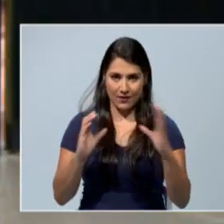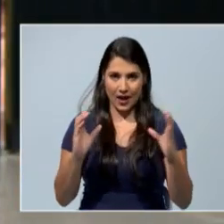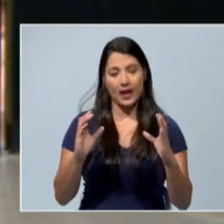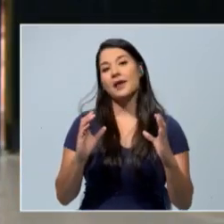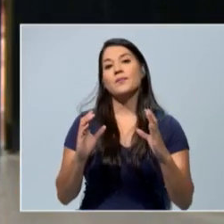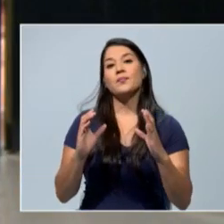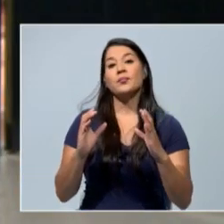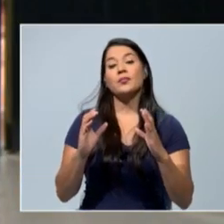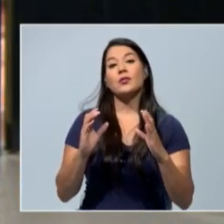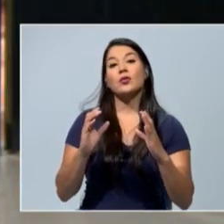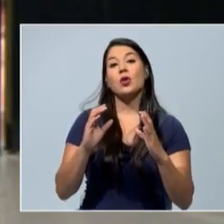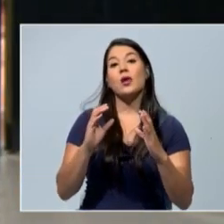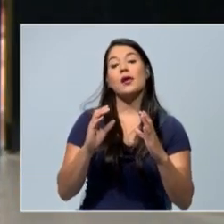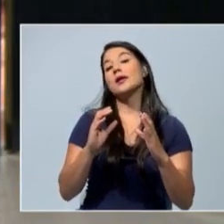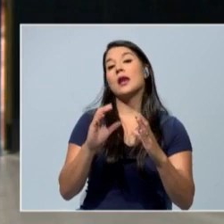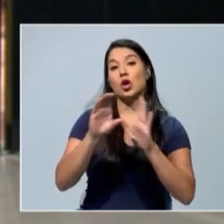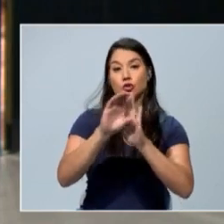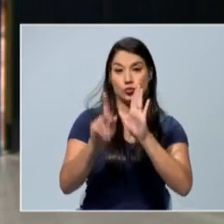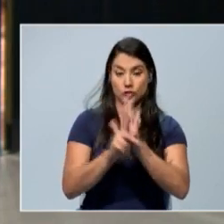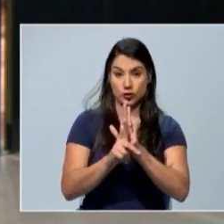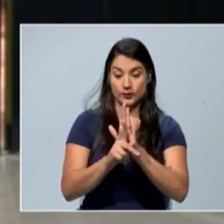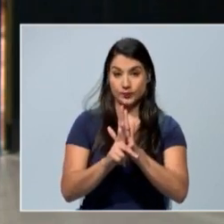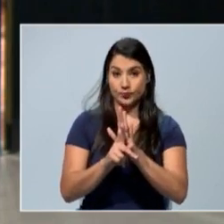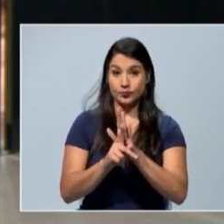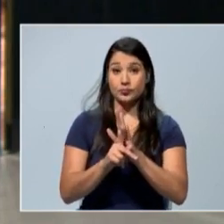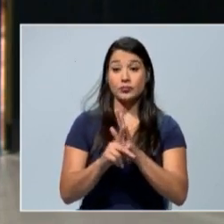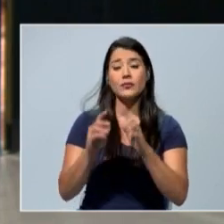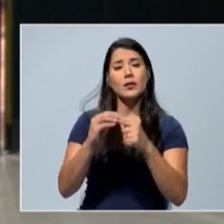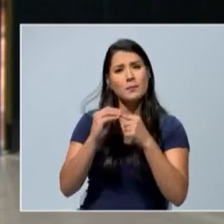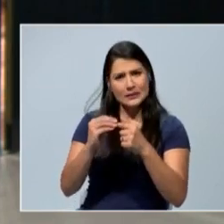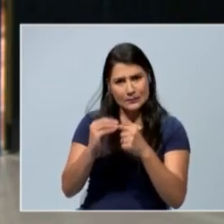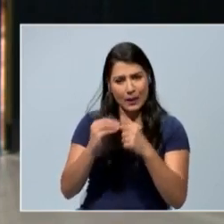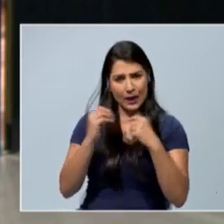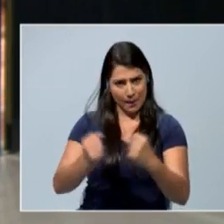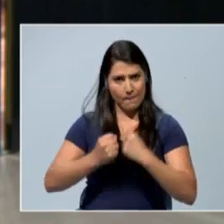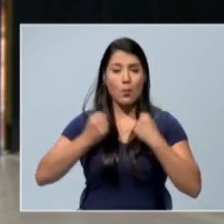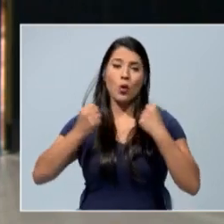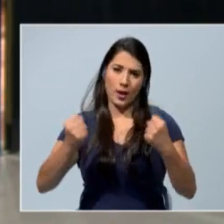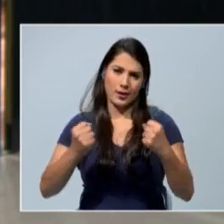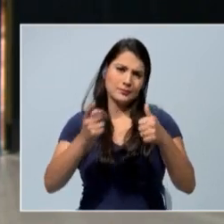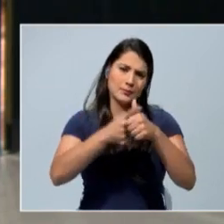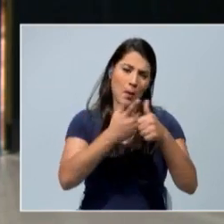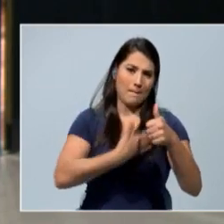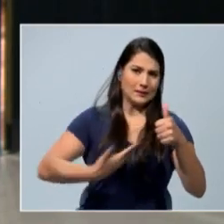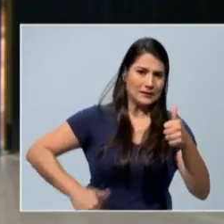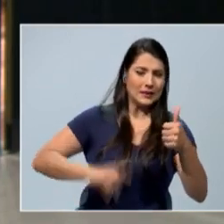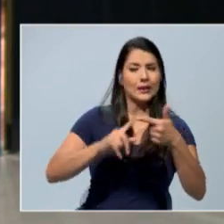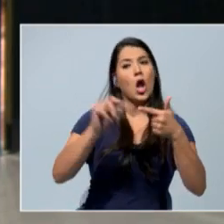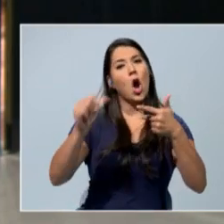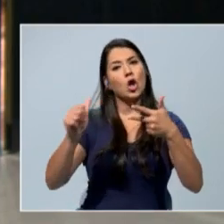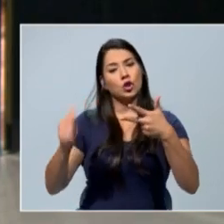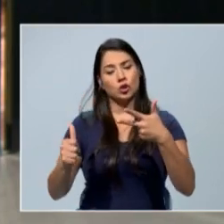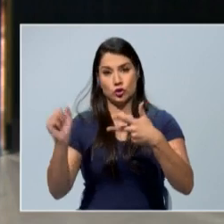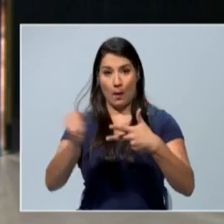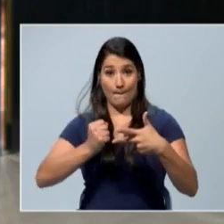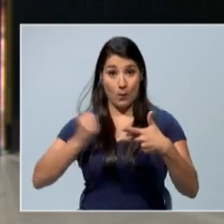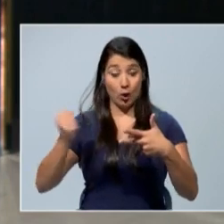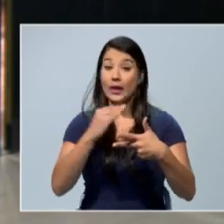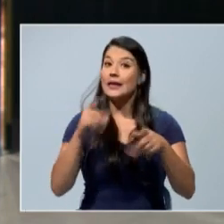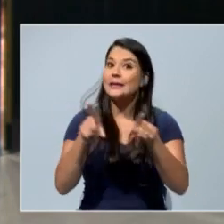los representantes de los supremos poderes, encabezados por el presidente de la República, de los demás poderes del Estado, y también